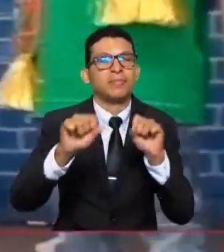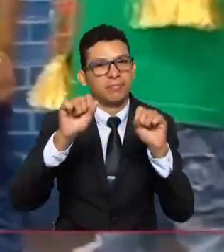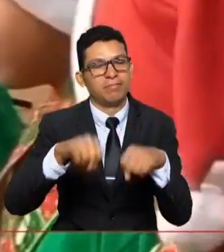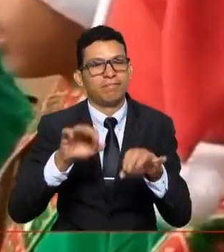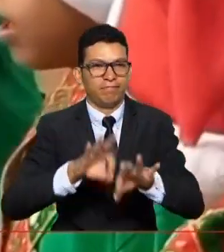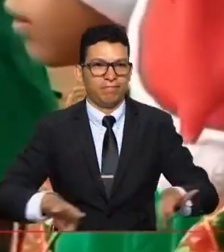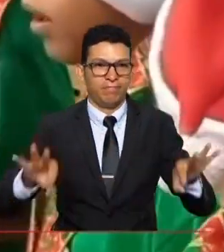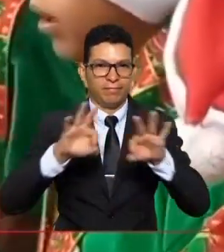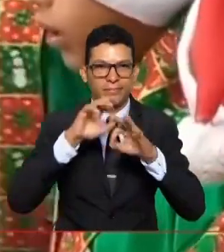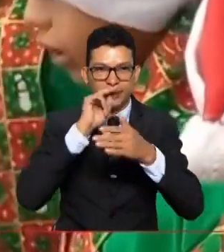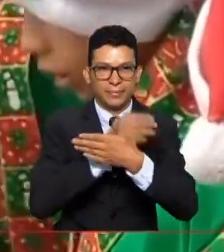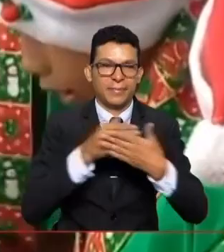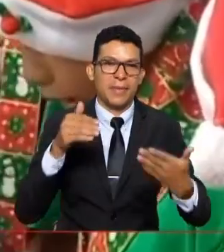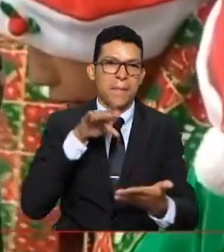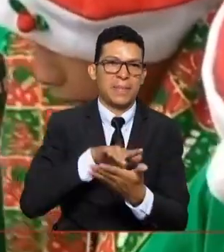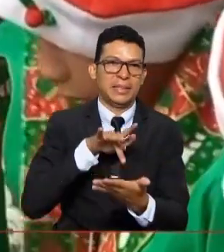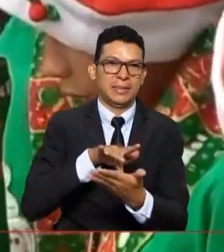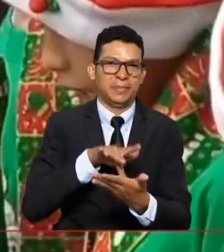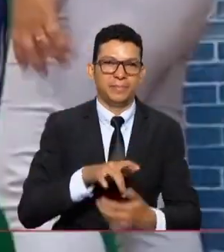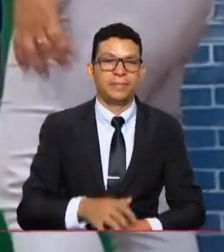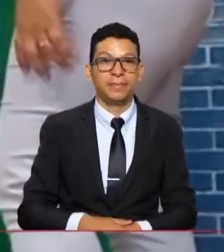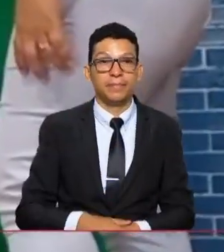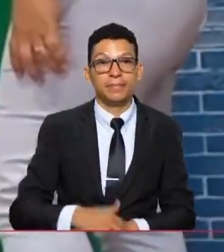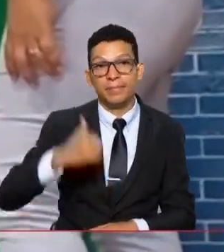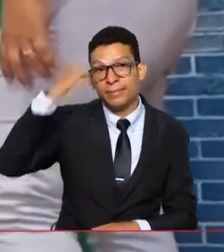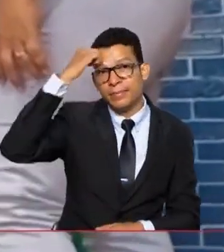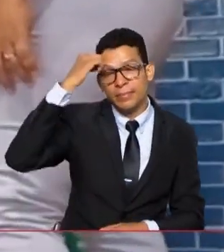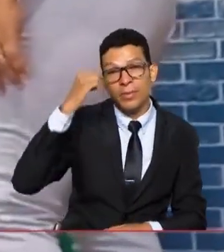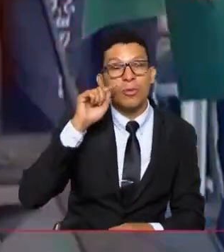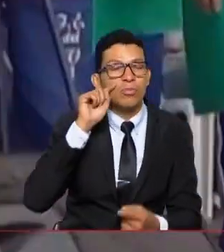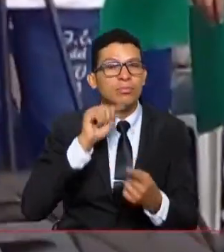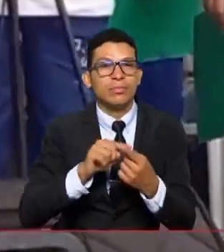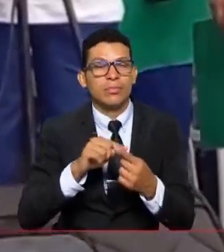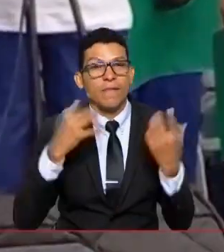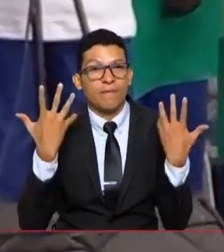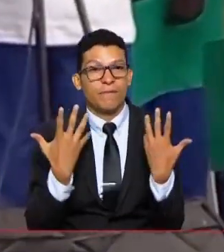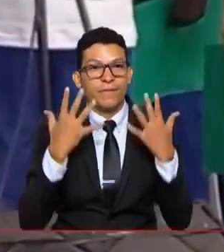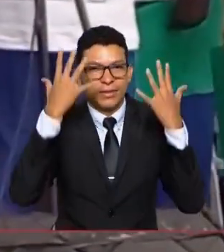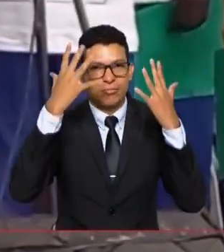los niños esta participación. Los docentes buscan que este festival se convierta en un